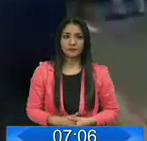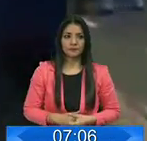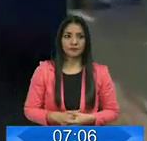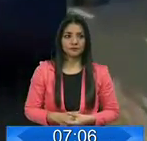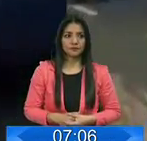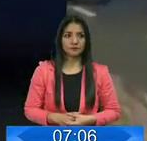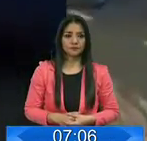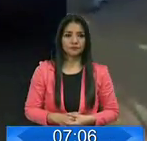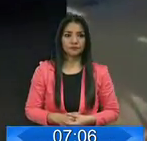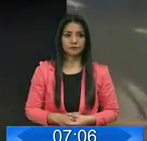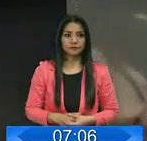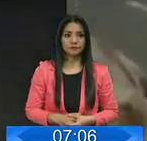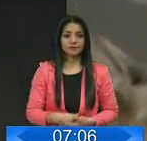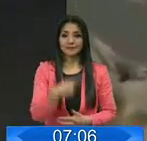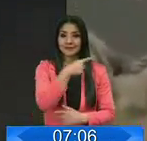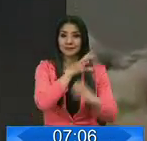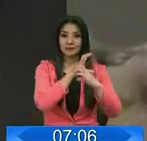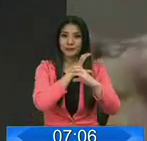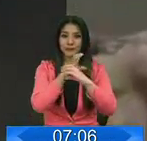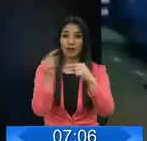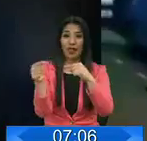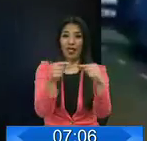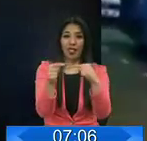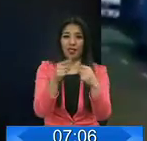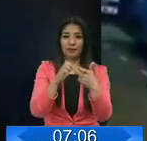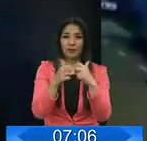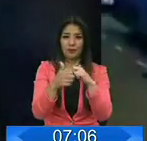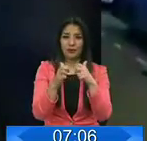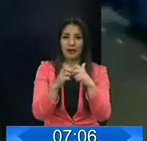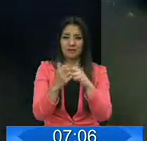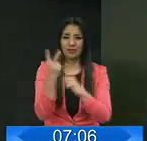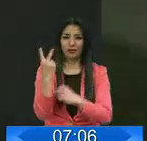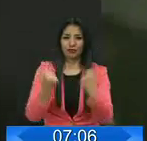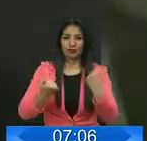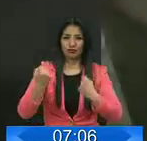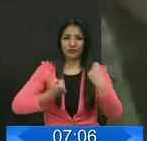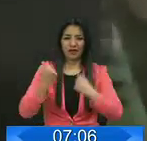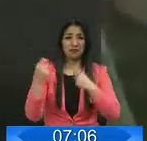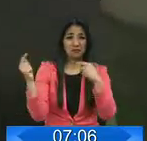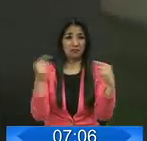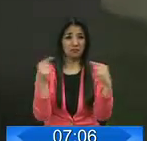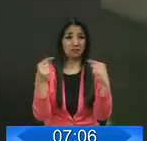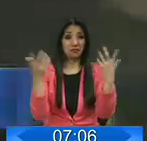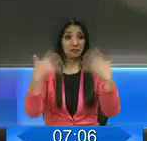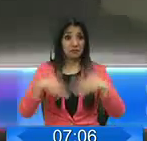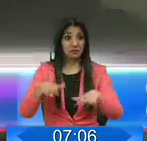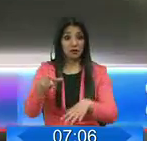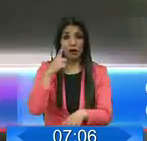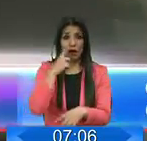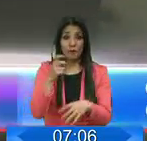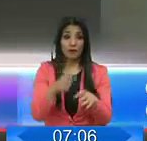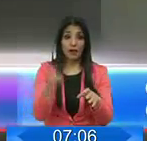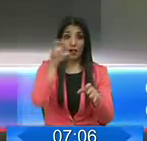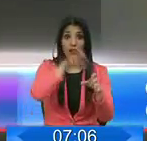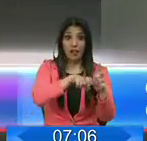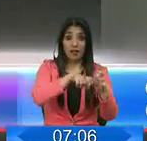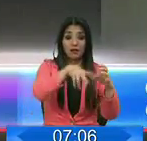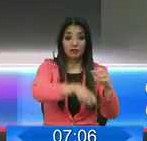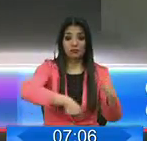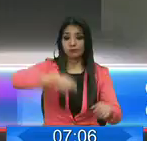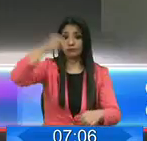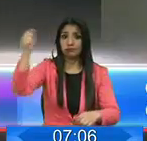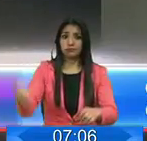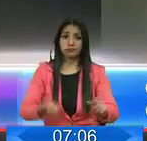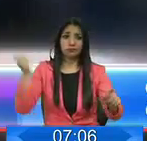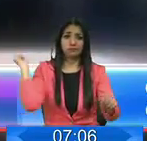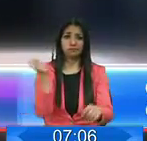Este fue el problema suscitado hace varios días en el que dos conductores protagonizaban una gresca. Finalmente uno de ellos sacó un arma blanca e inició con estas